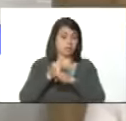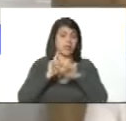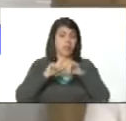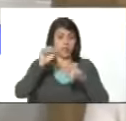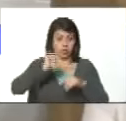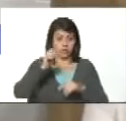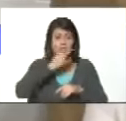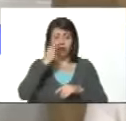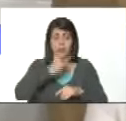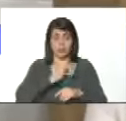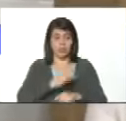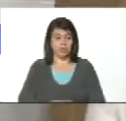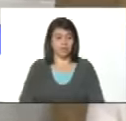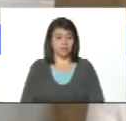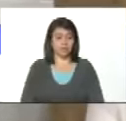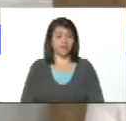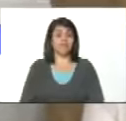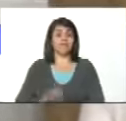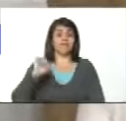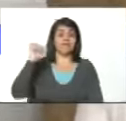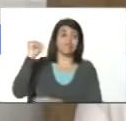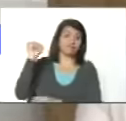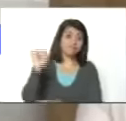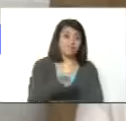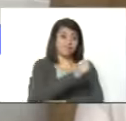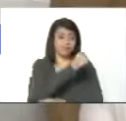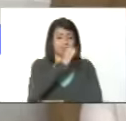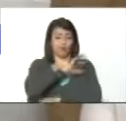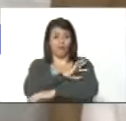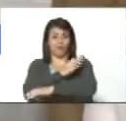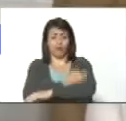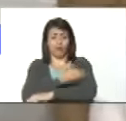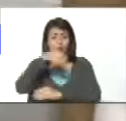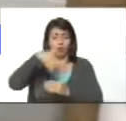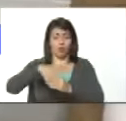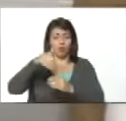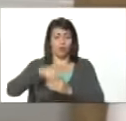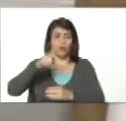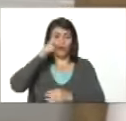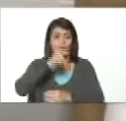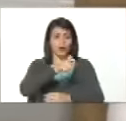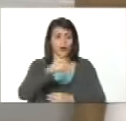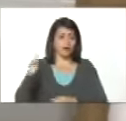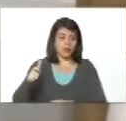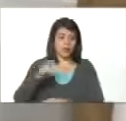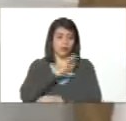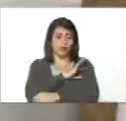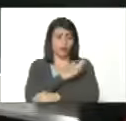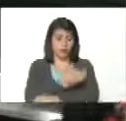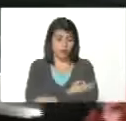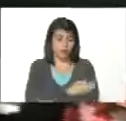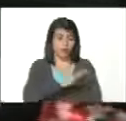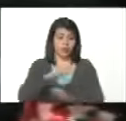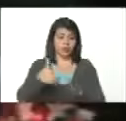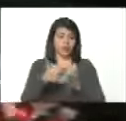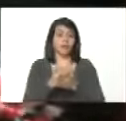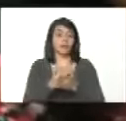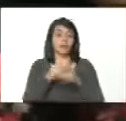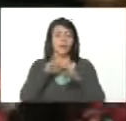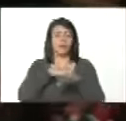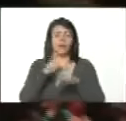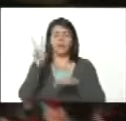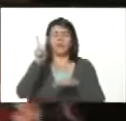lo que sí es verdad es que los vamos a revolcar con la fuerza de los votos del pueblo. Con la fuerza de los votos